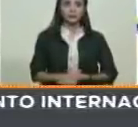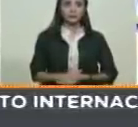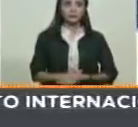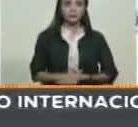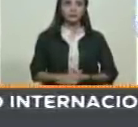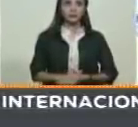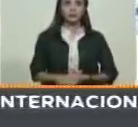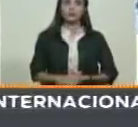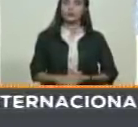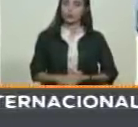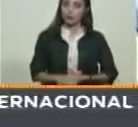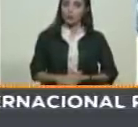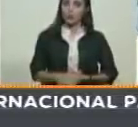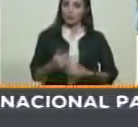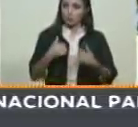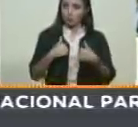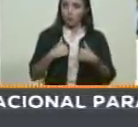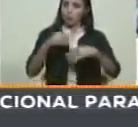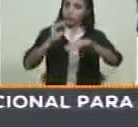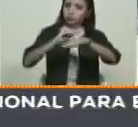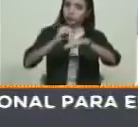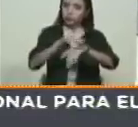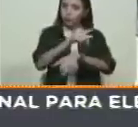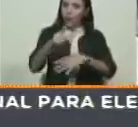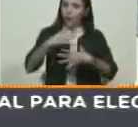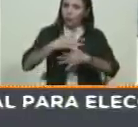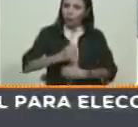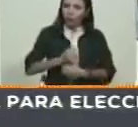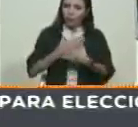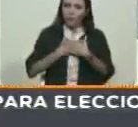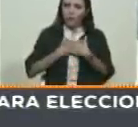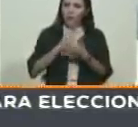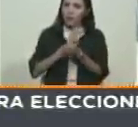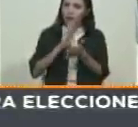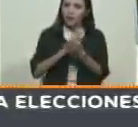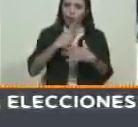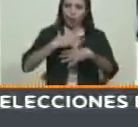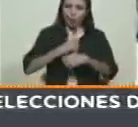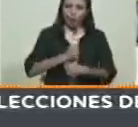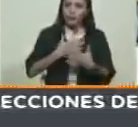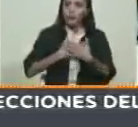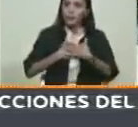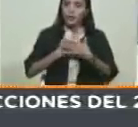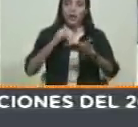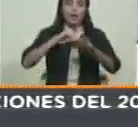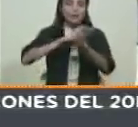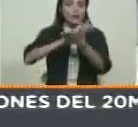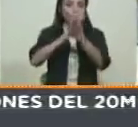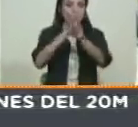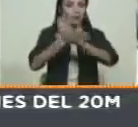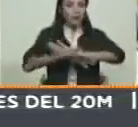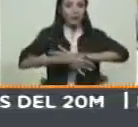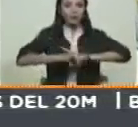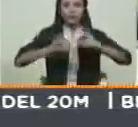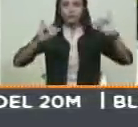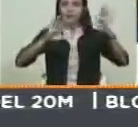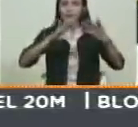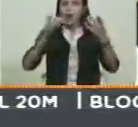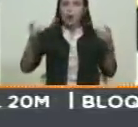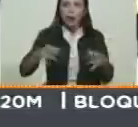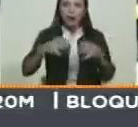y yo te dije confía en mí yo voy a lograr la paz